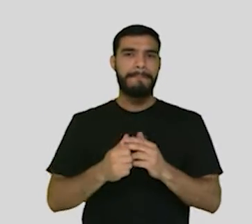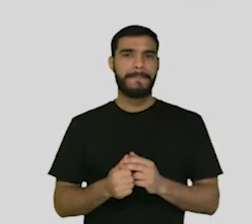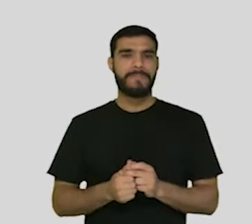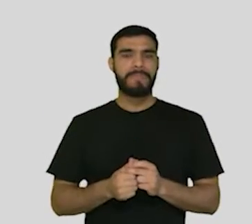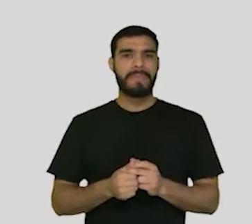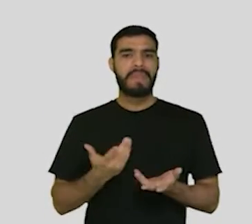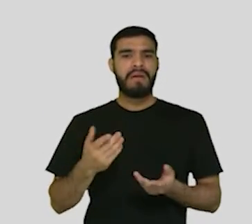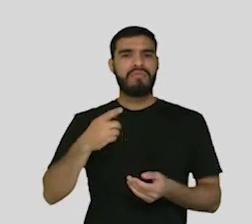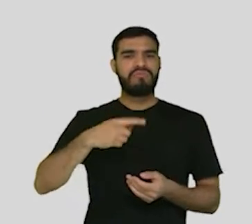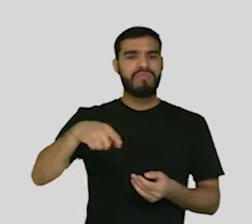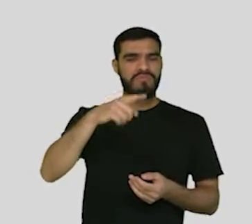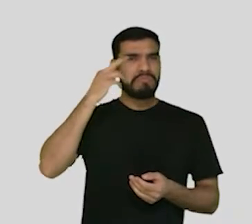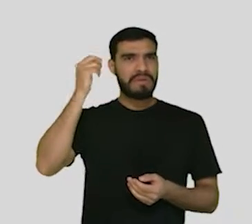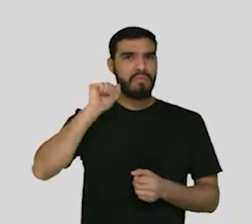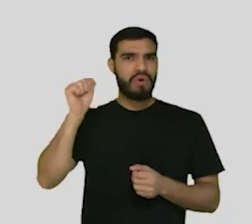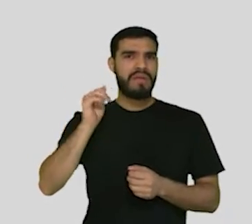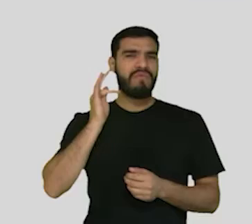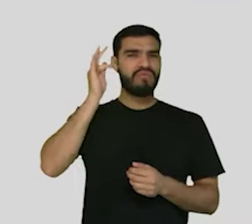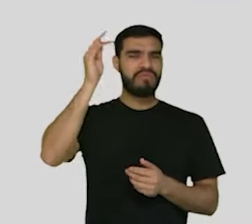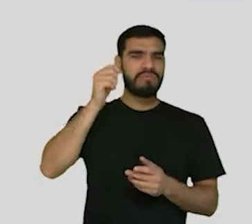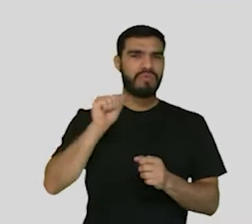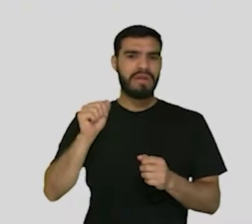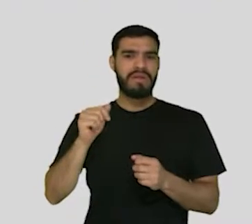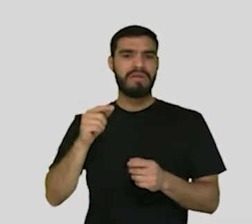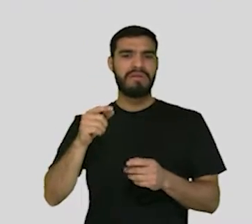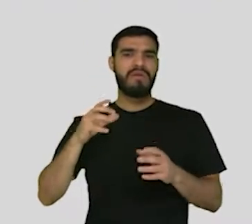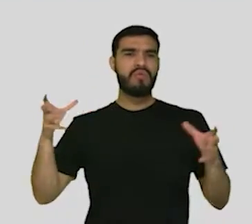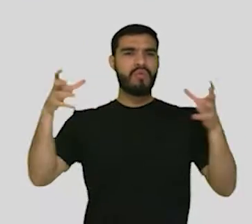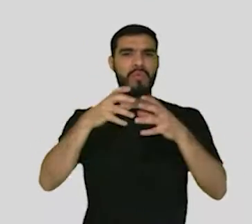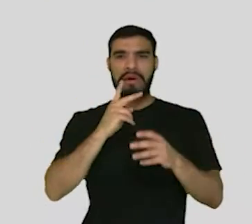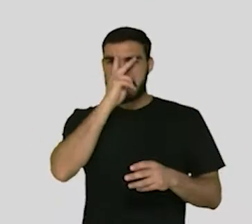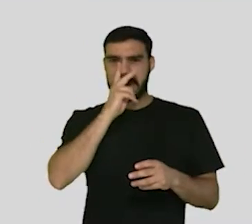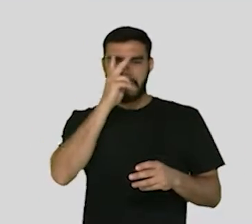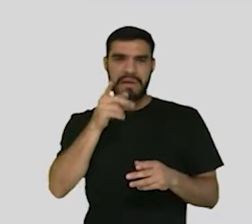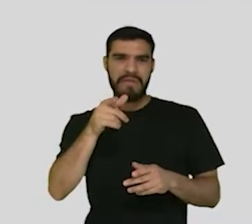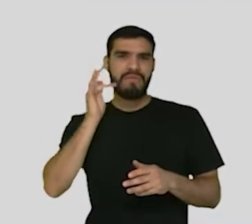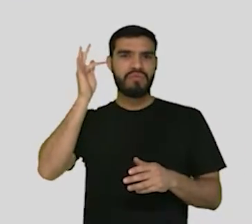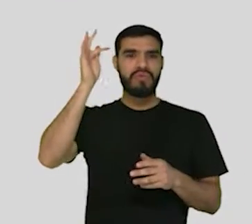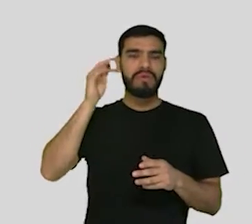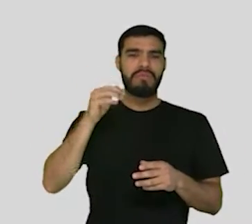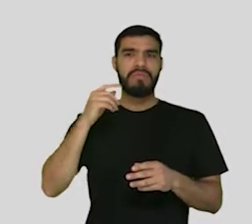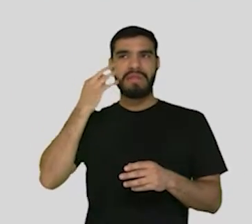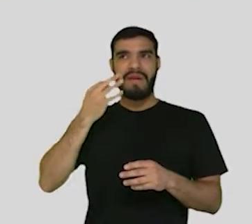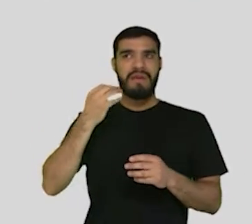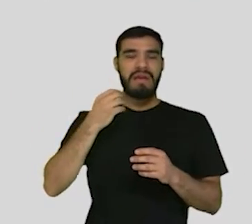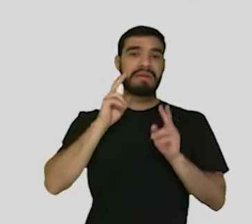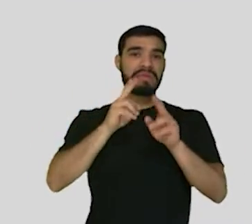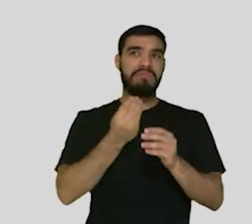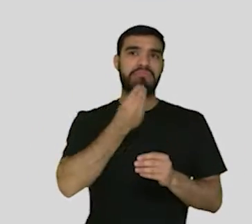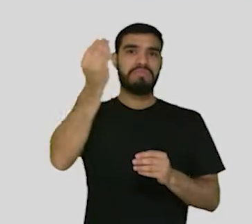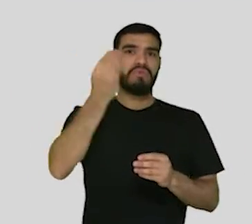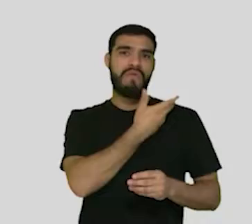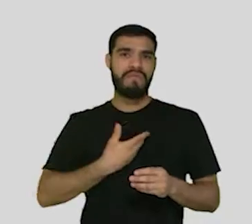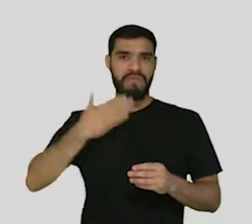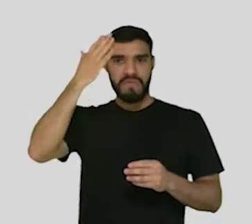ja oño moino oño moino yucuputi catujo a esa el putimo con esa agua tapizape de